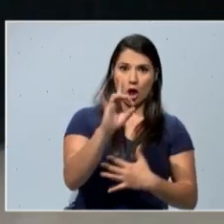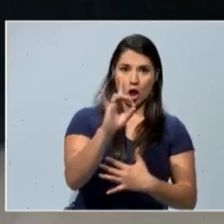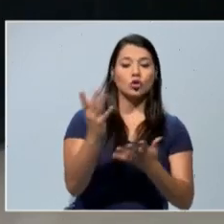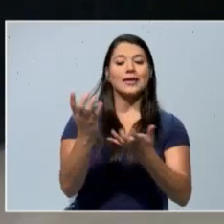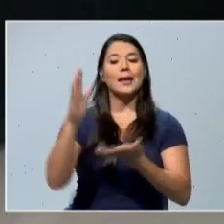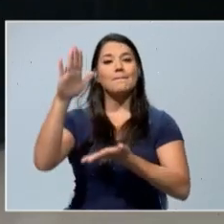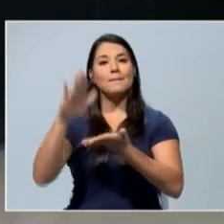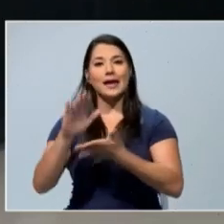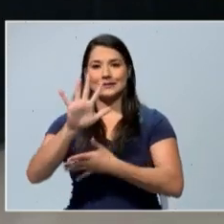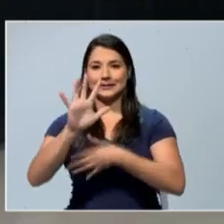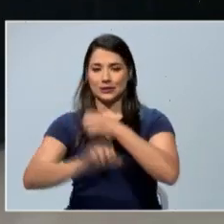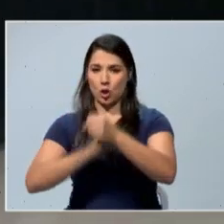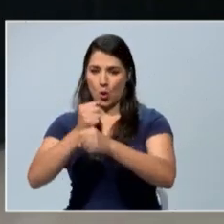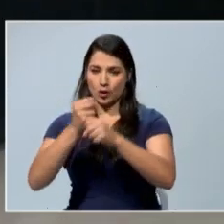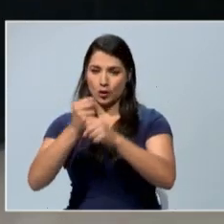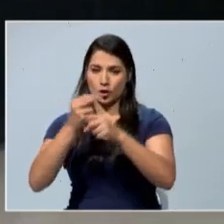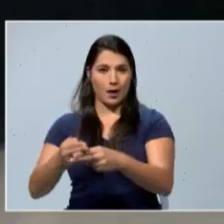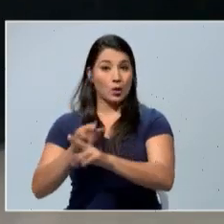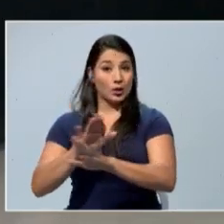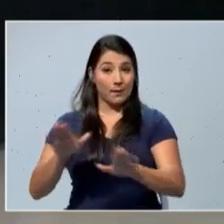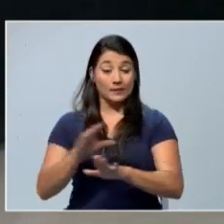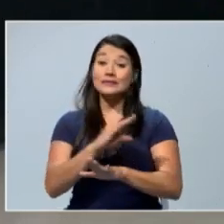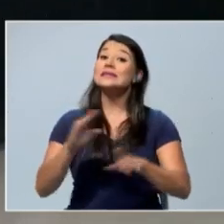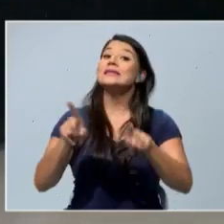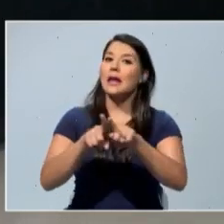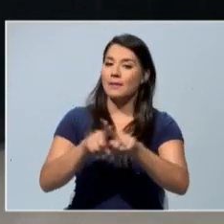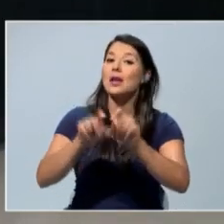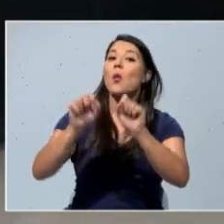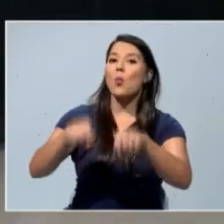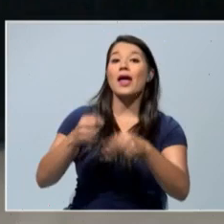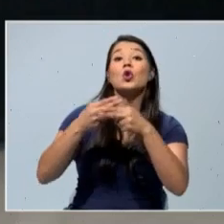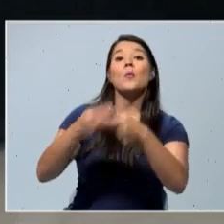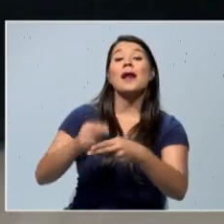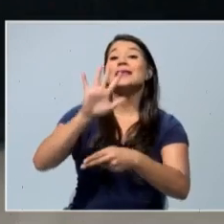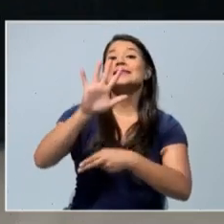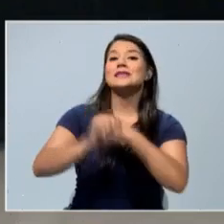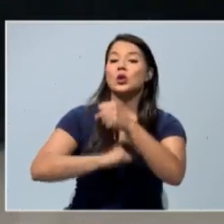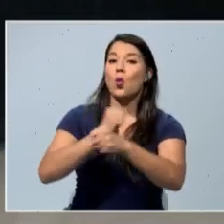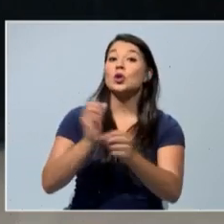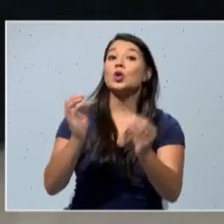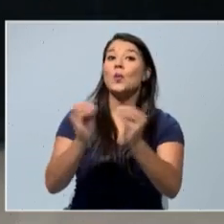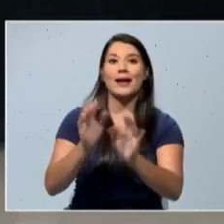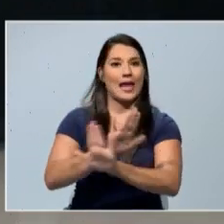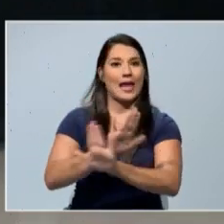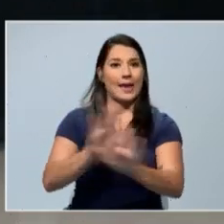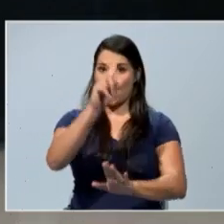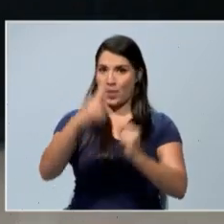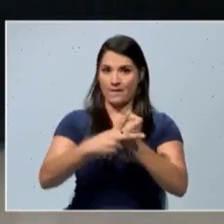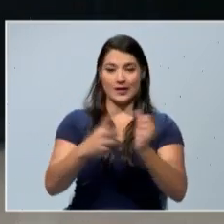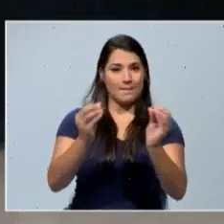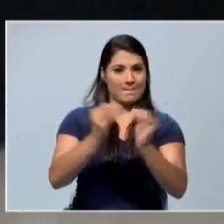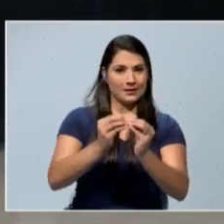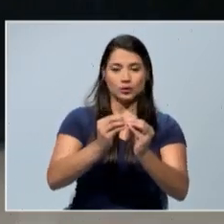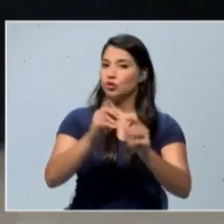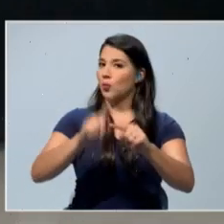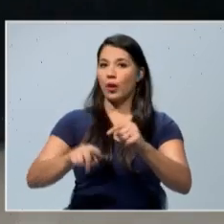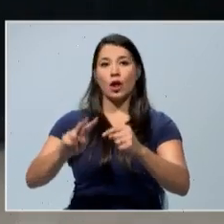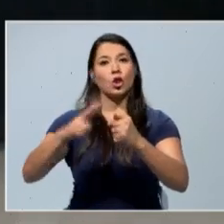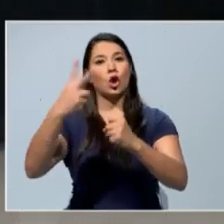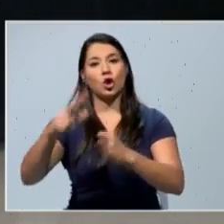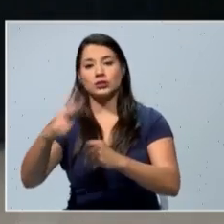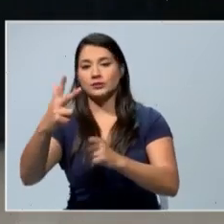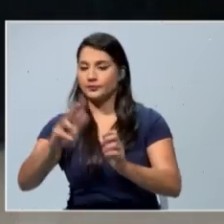actualmente, y luego que exista solamente una posibilidad de reelección de otros 5 años. Pero en lo que compete a la carta que le envió el